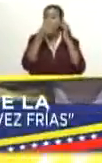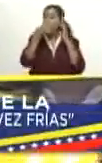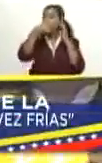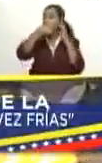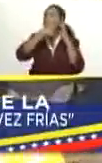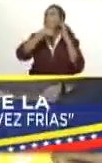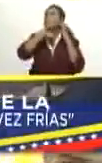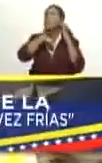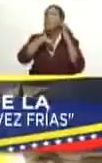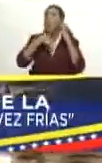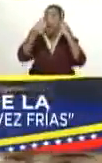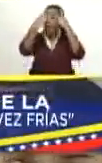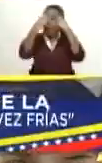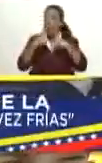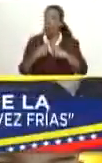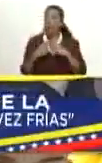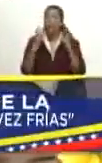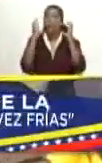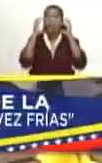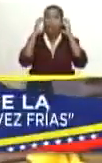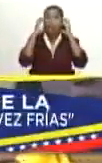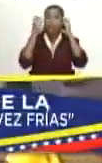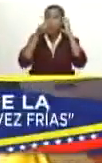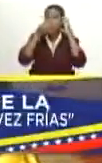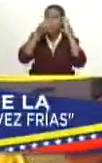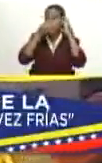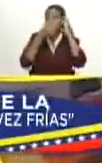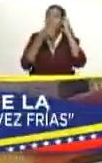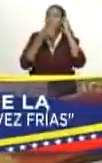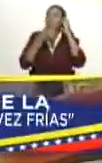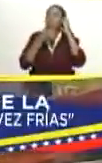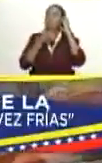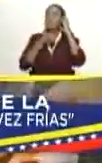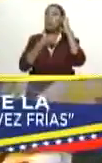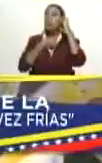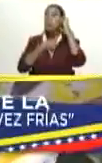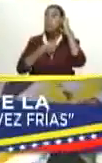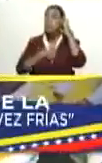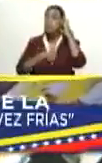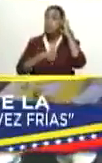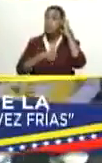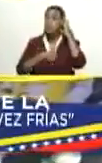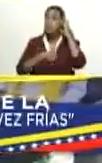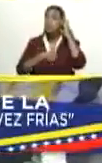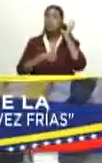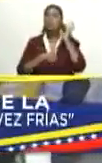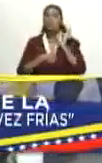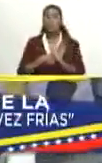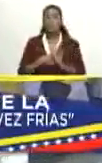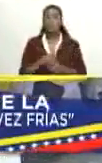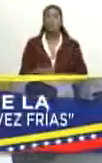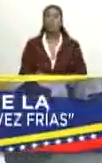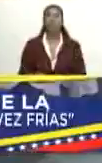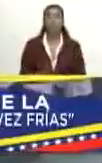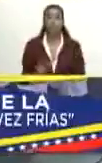Quien estudie otorrinolaringología puede ser un buen otorrinolaringólogo.